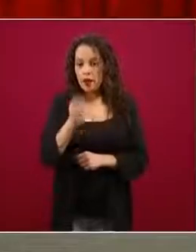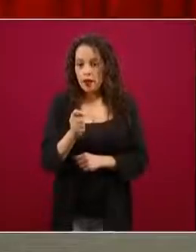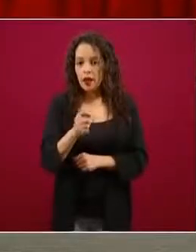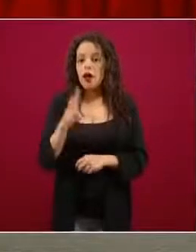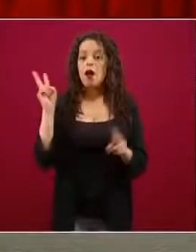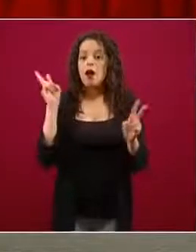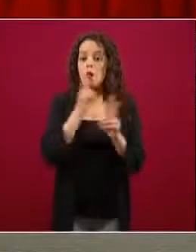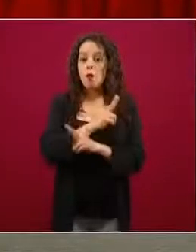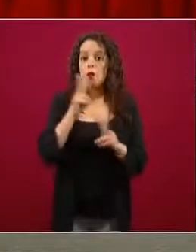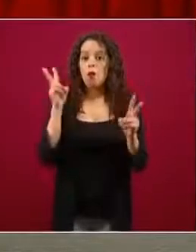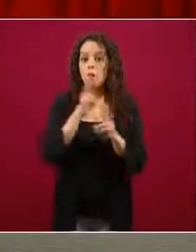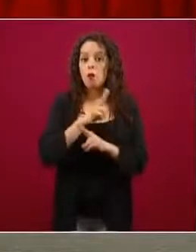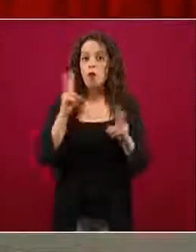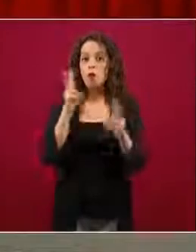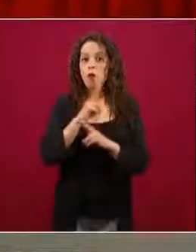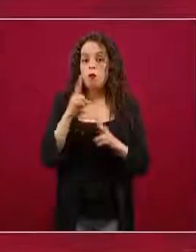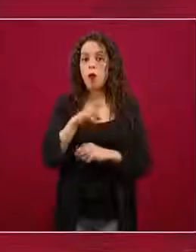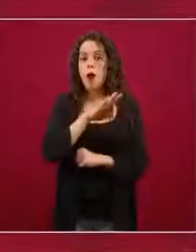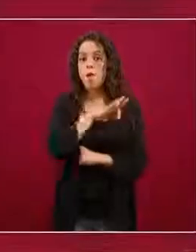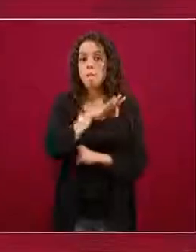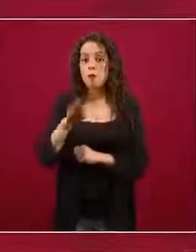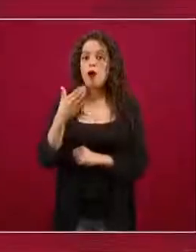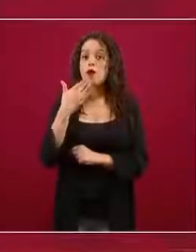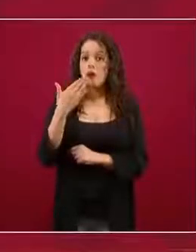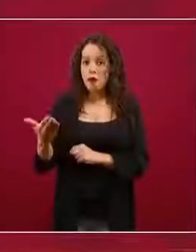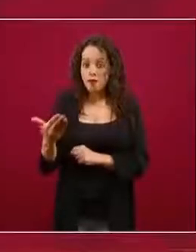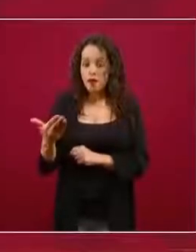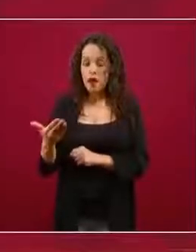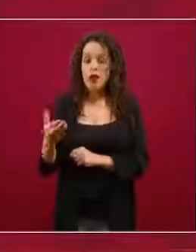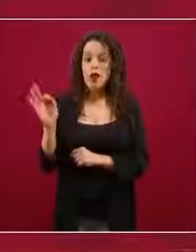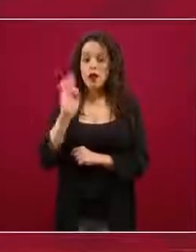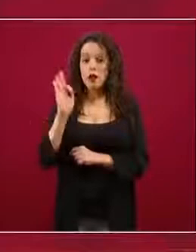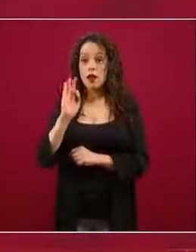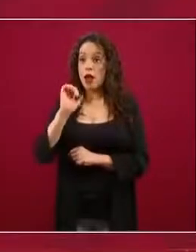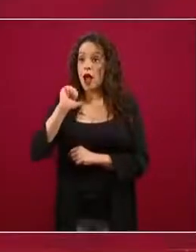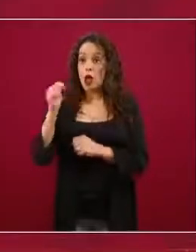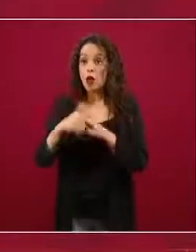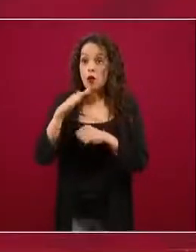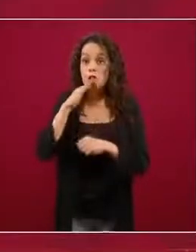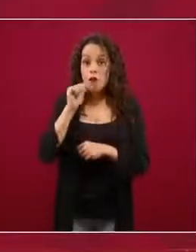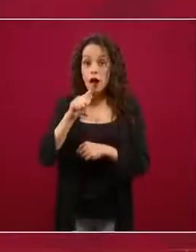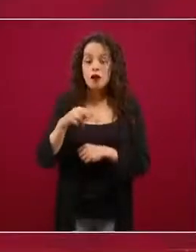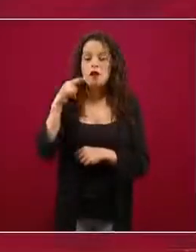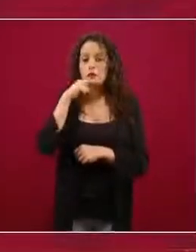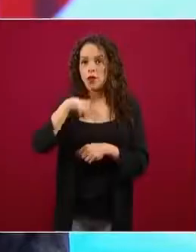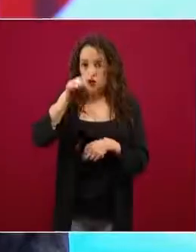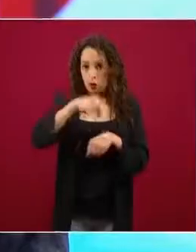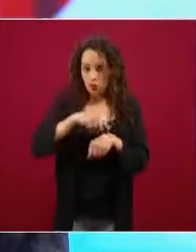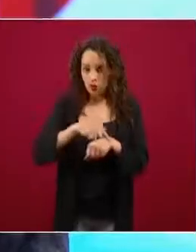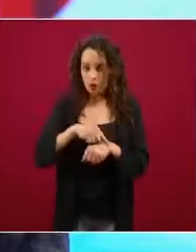manera temprana, la hidratación y posiblemente el uso de algunos medicamentos